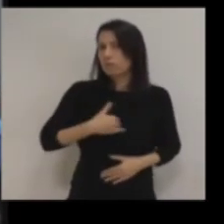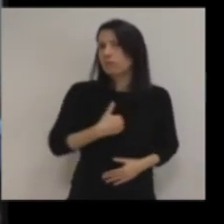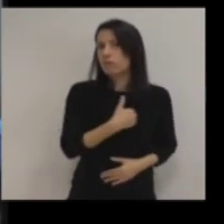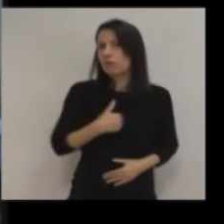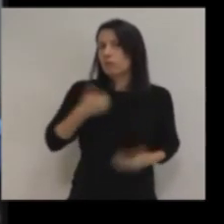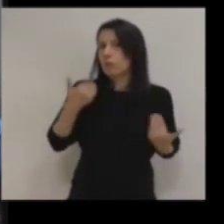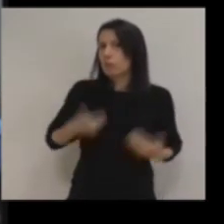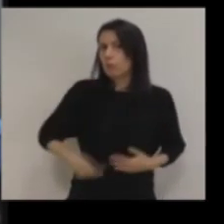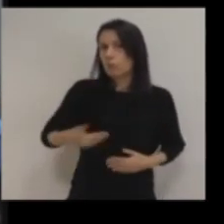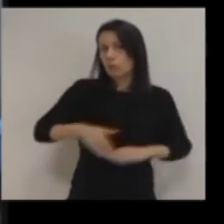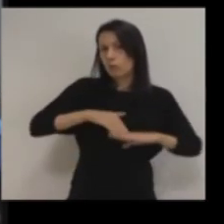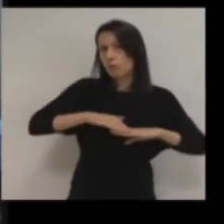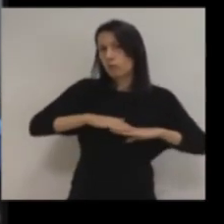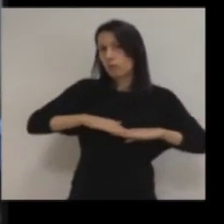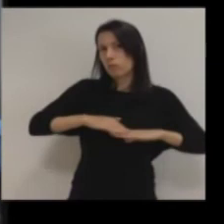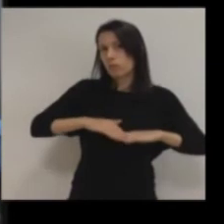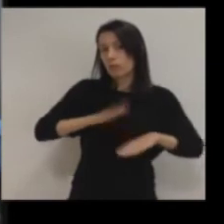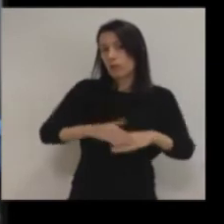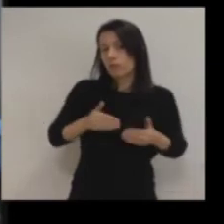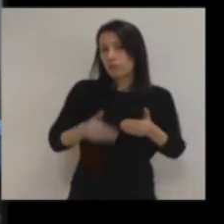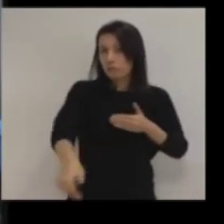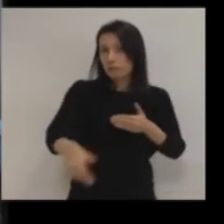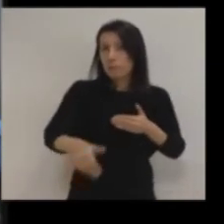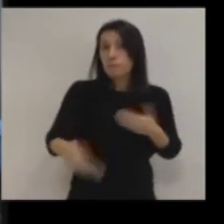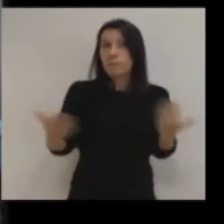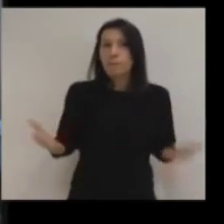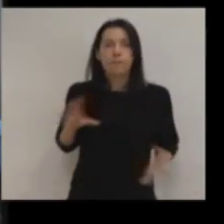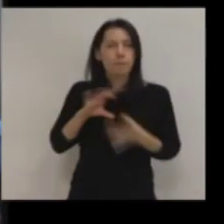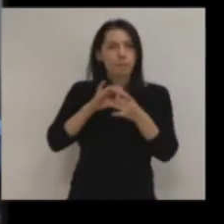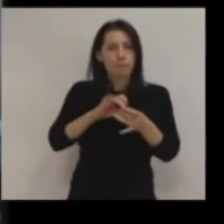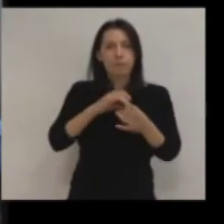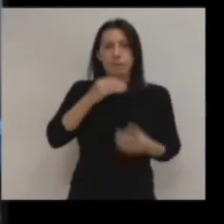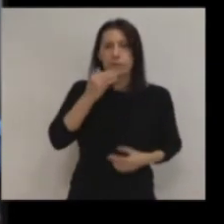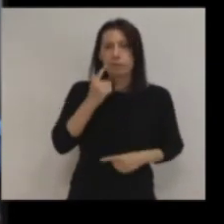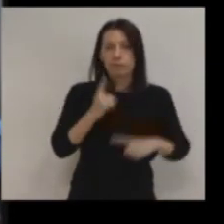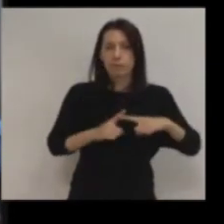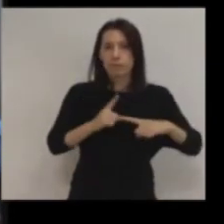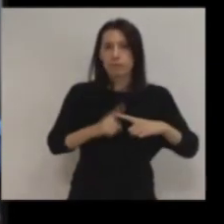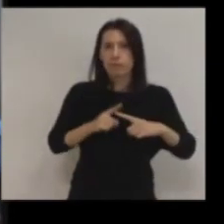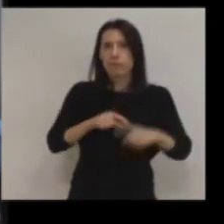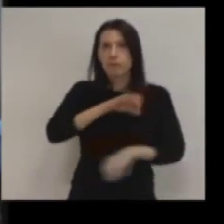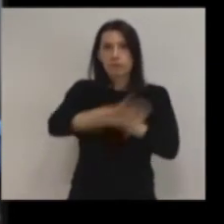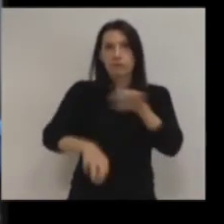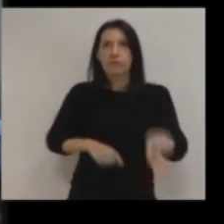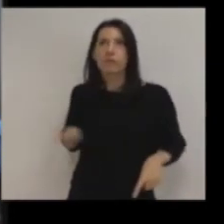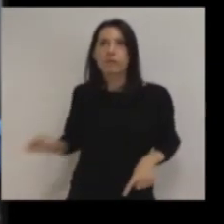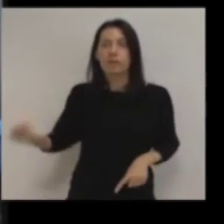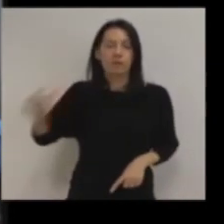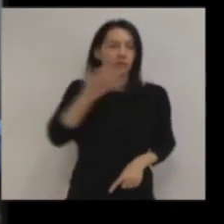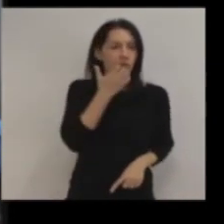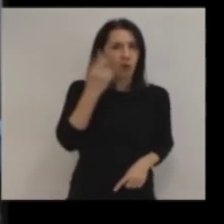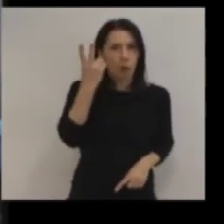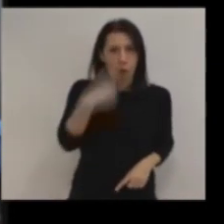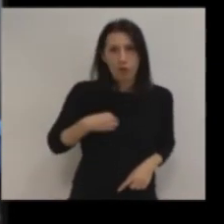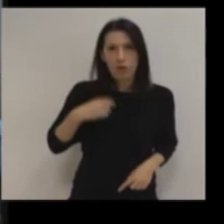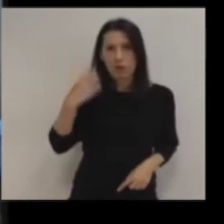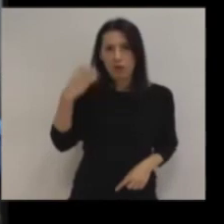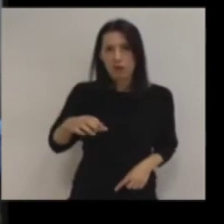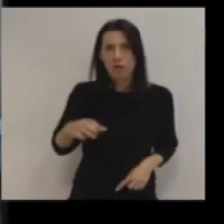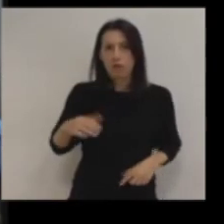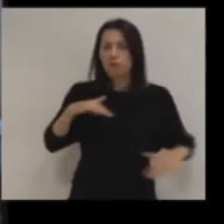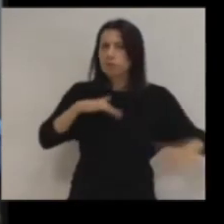papel básico en el futuro. Y en esta línea, pues sí es bueno pues, que las organizaciones ONCE, CERMI, se